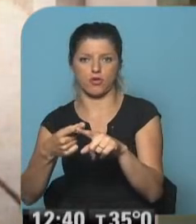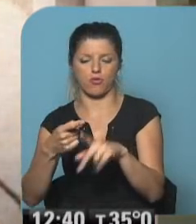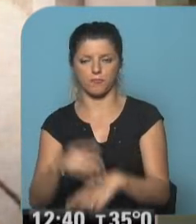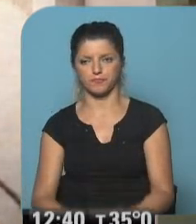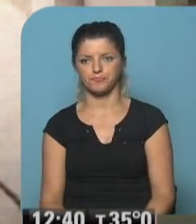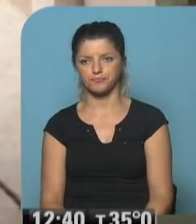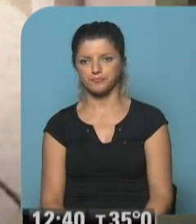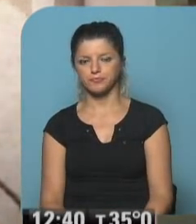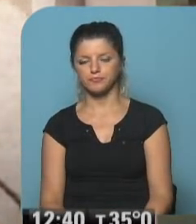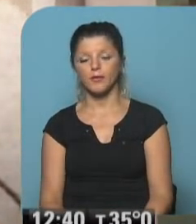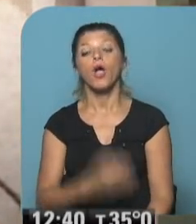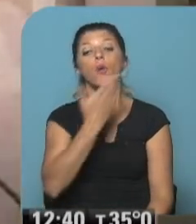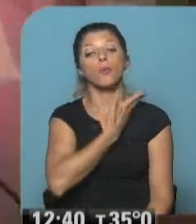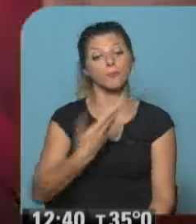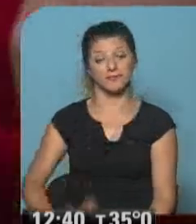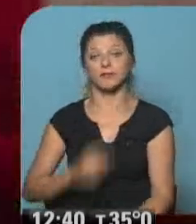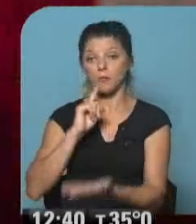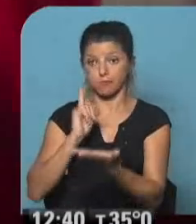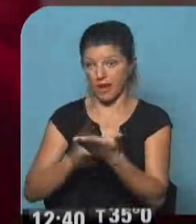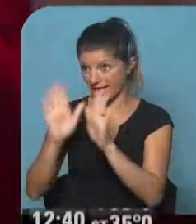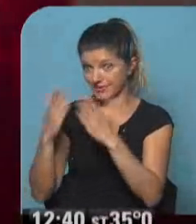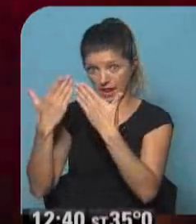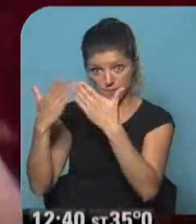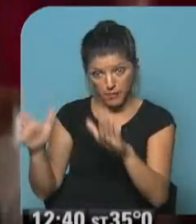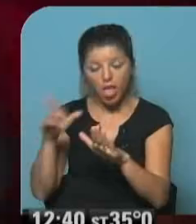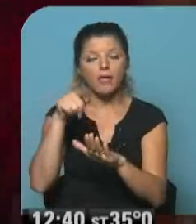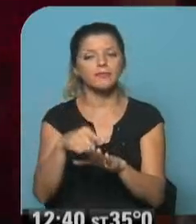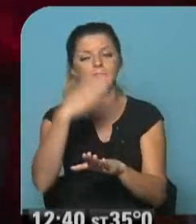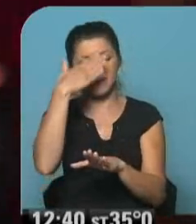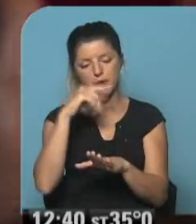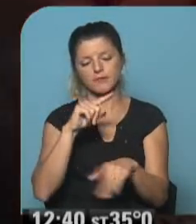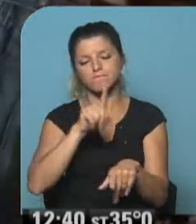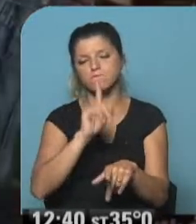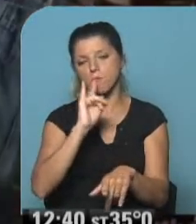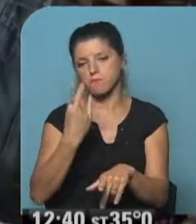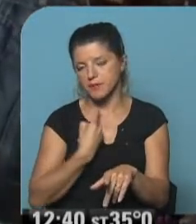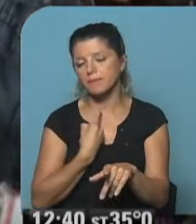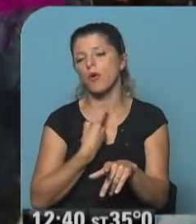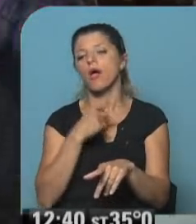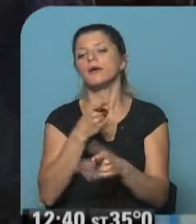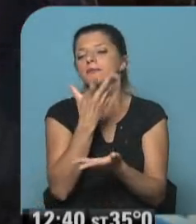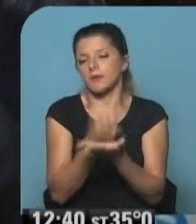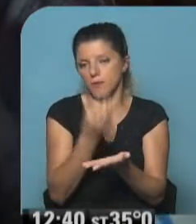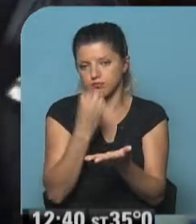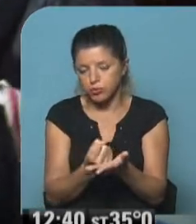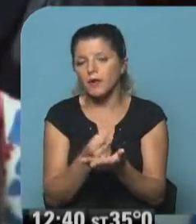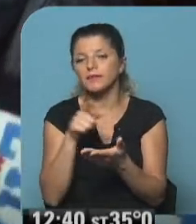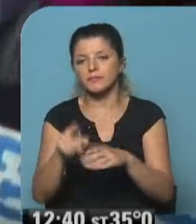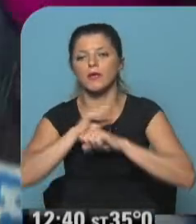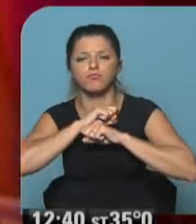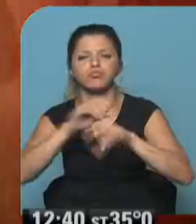después de su decisión, el propio Kuczynski hizo una especie de autocrítica a través de un mensaje grabado que difundió en redes